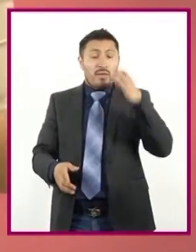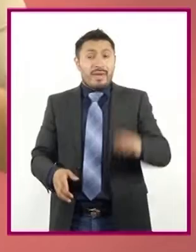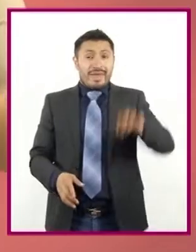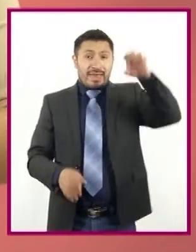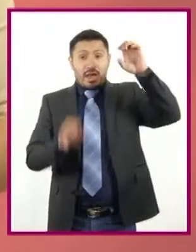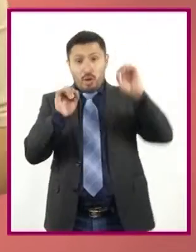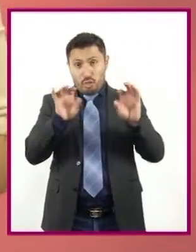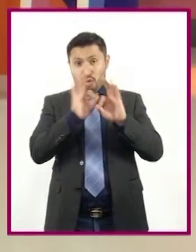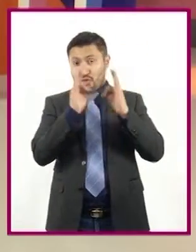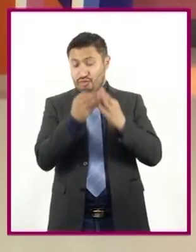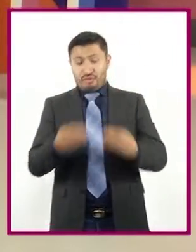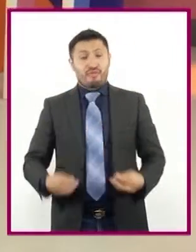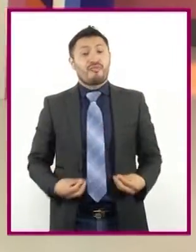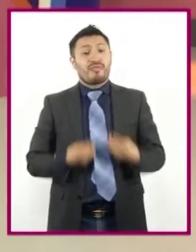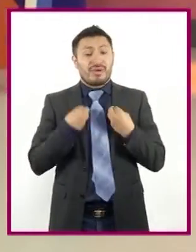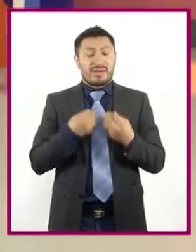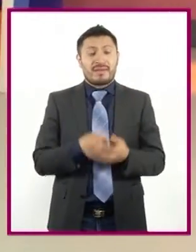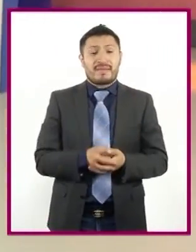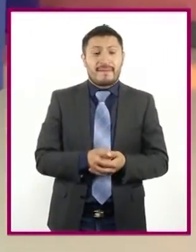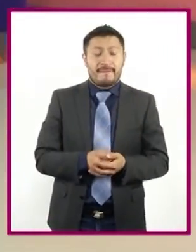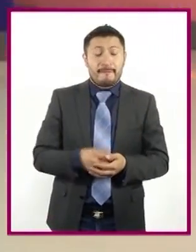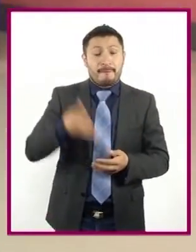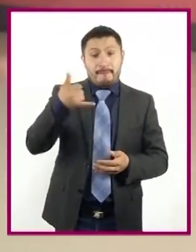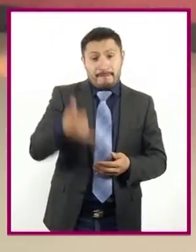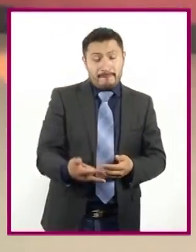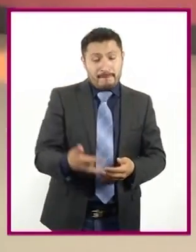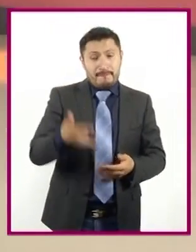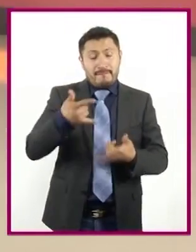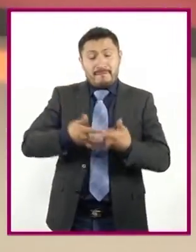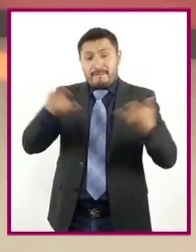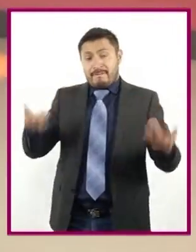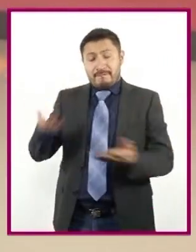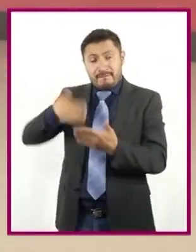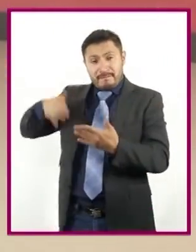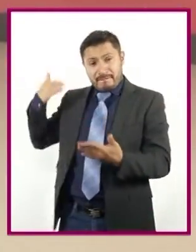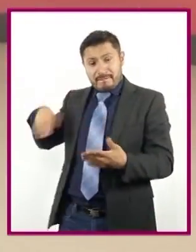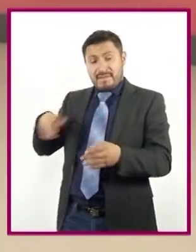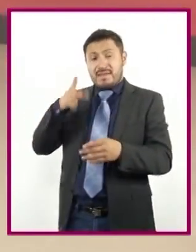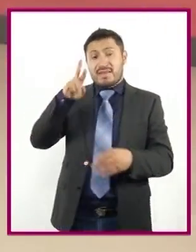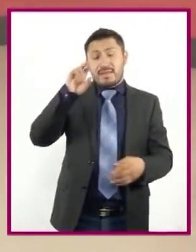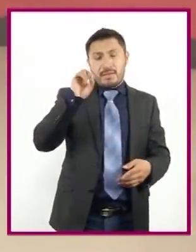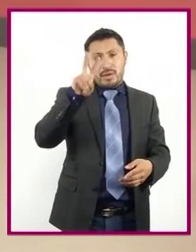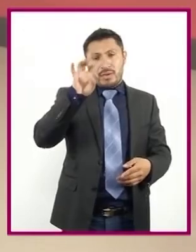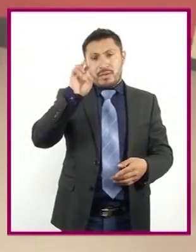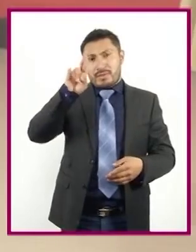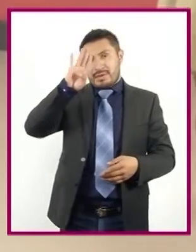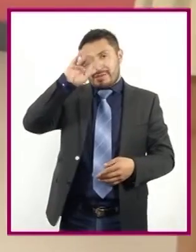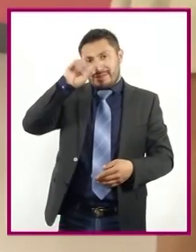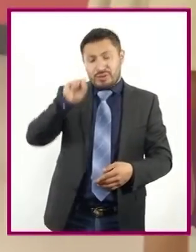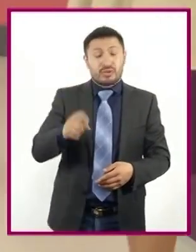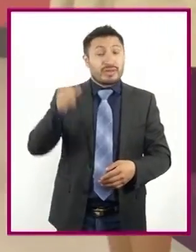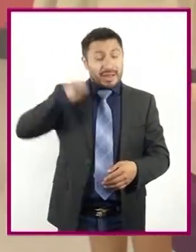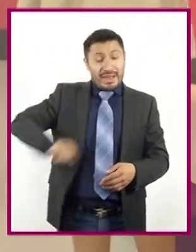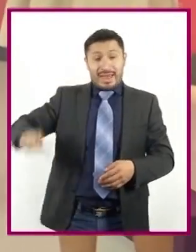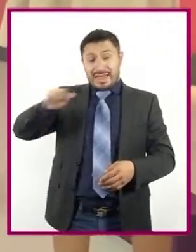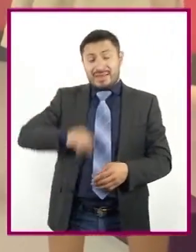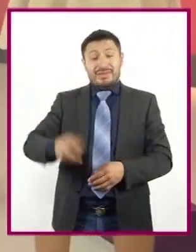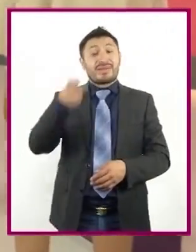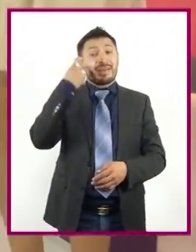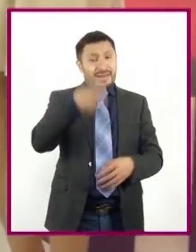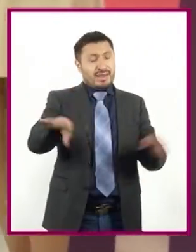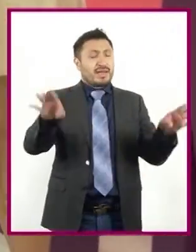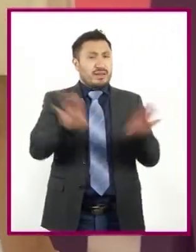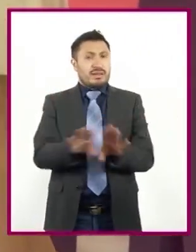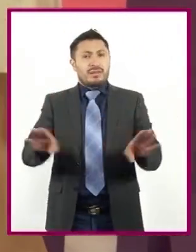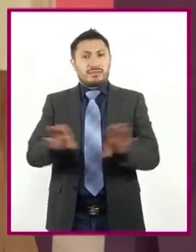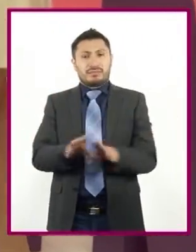la forma de vida. Y los antecedentes de los refranes son los proverbios. En la antigüedad, estos hacían